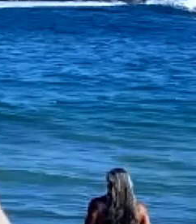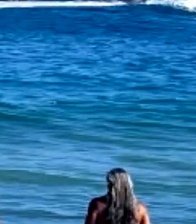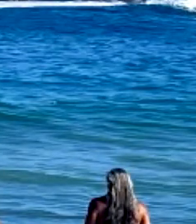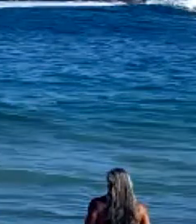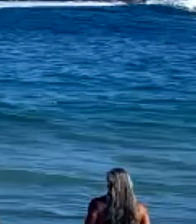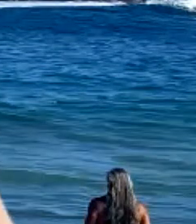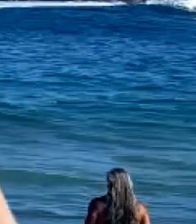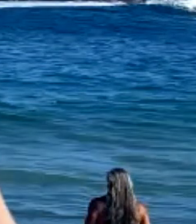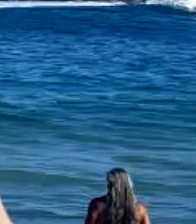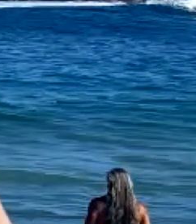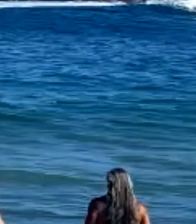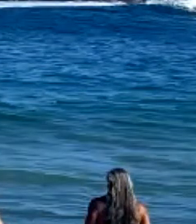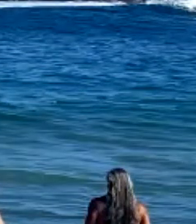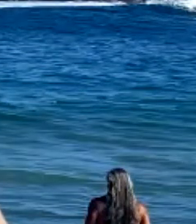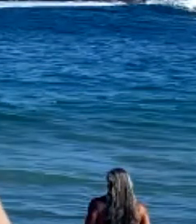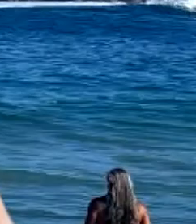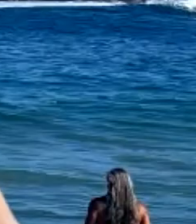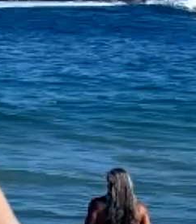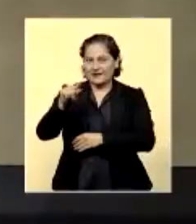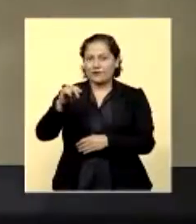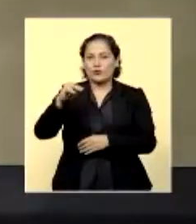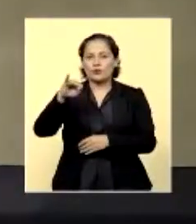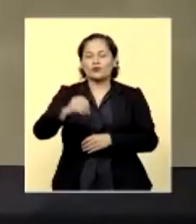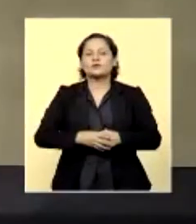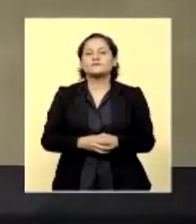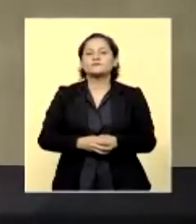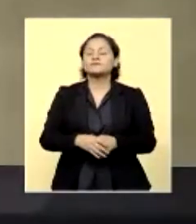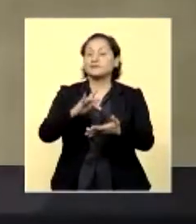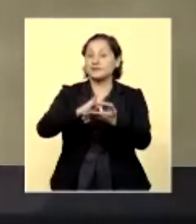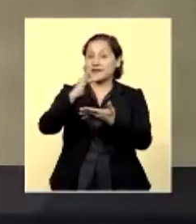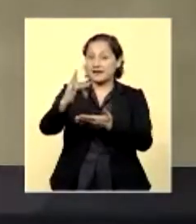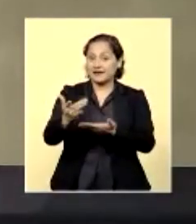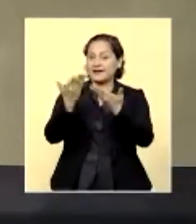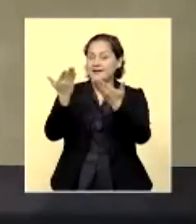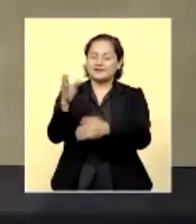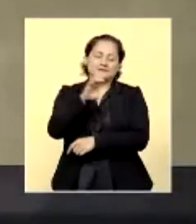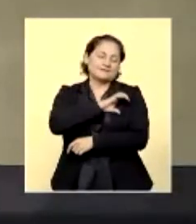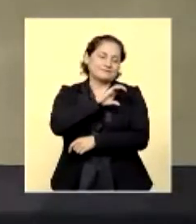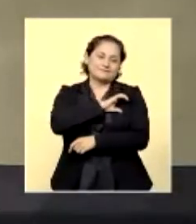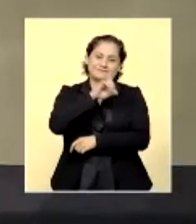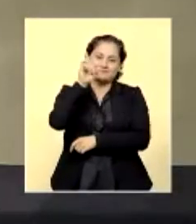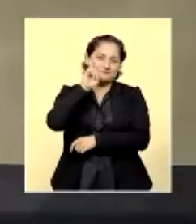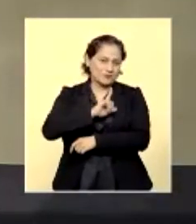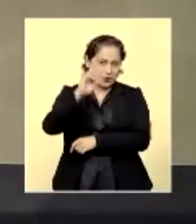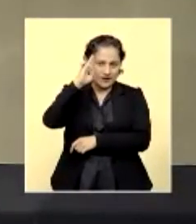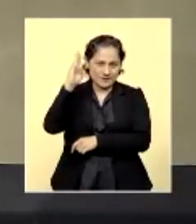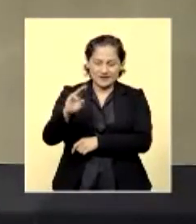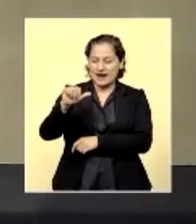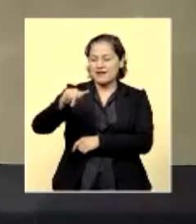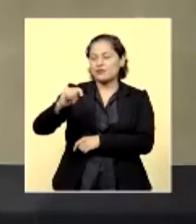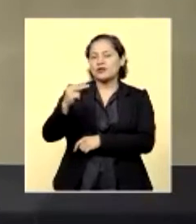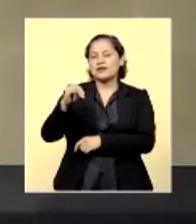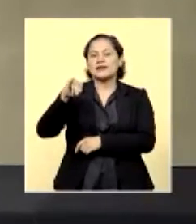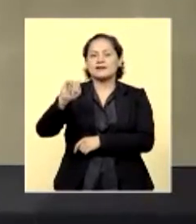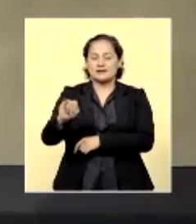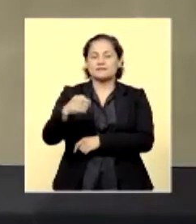Antonio. Thank you. Muchas gracias, mi querida amiga profesora Antolini. Voy a hablar en